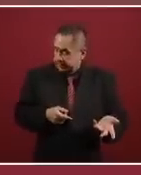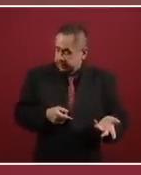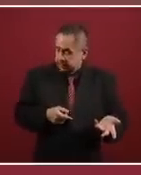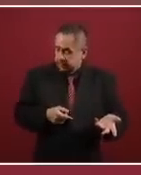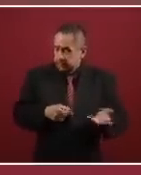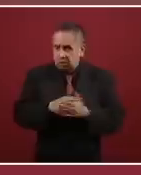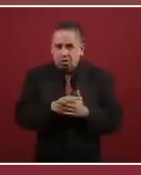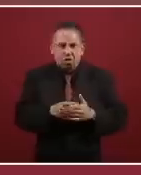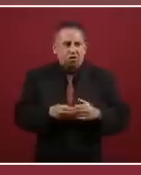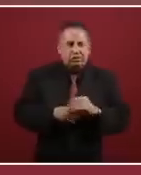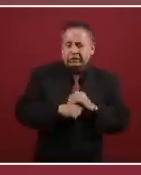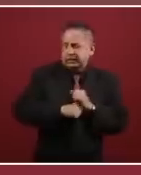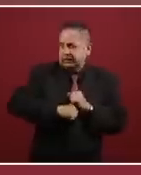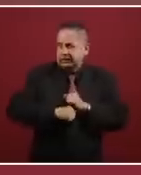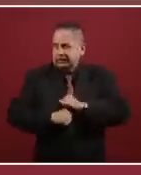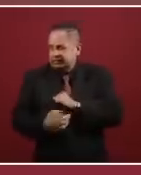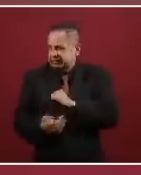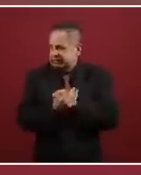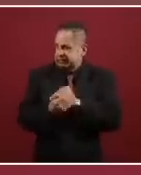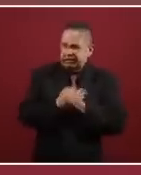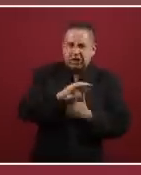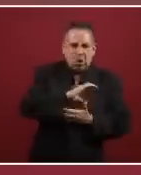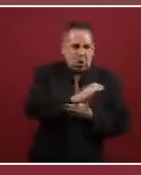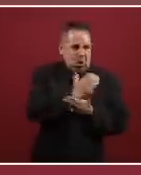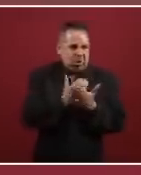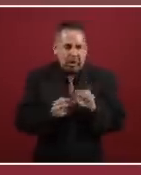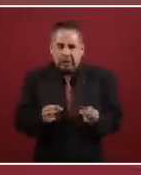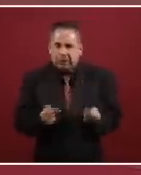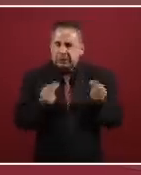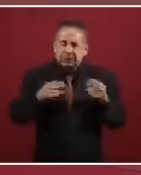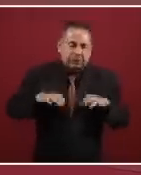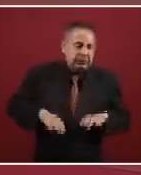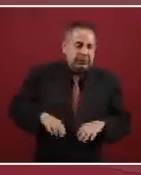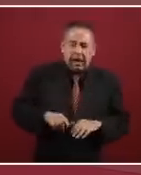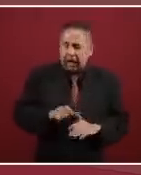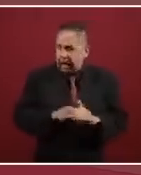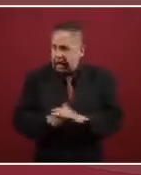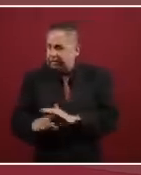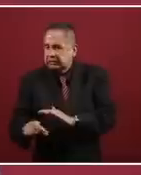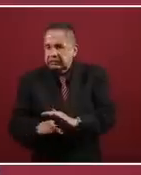que trafica con influencias, que soborna,